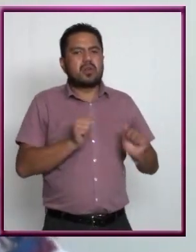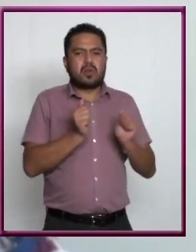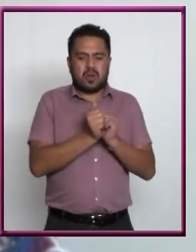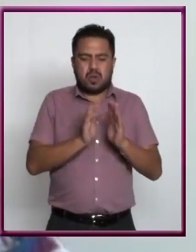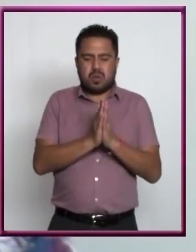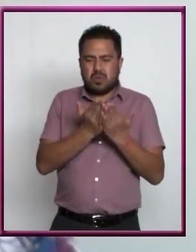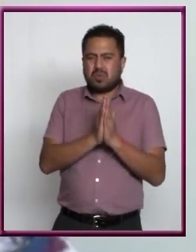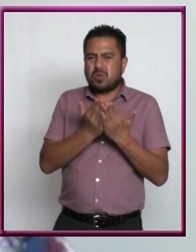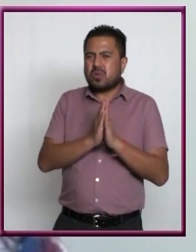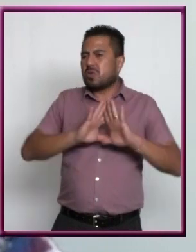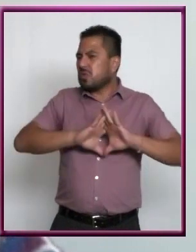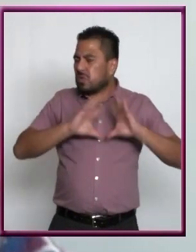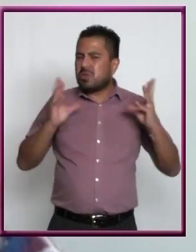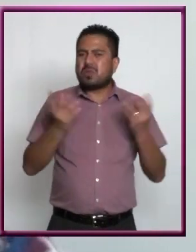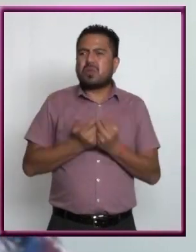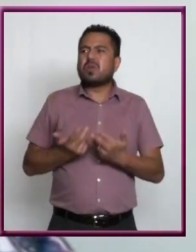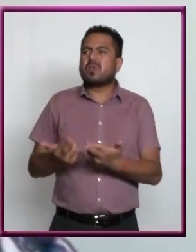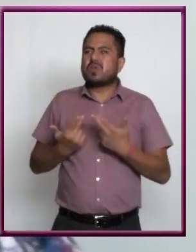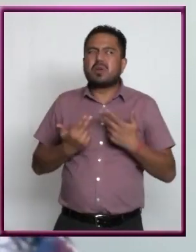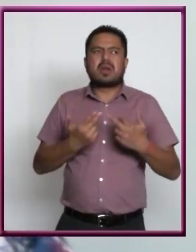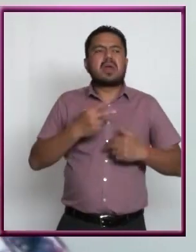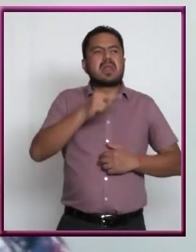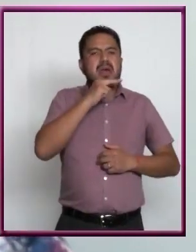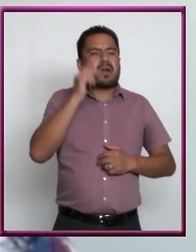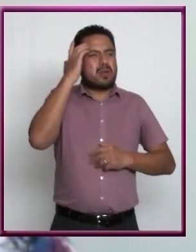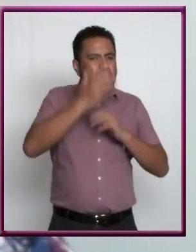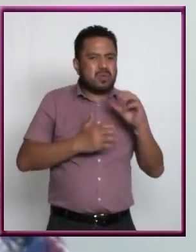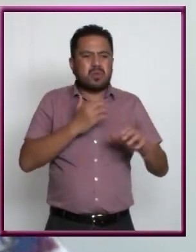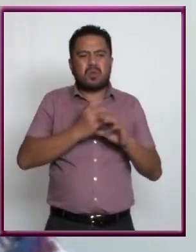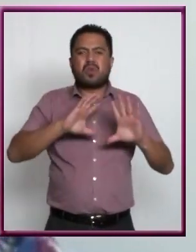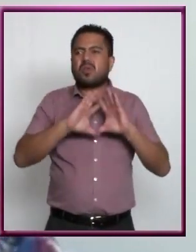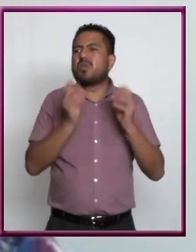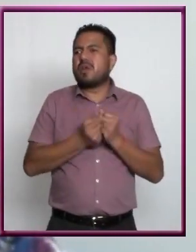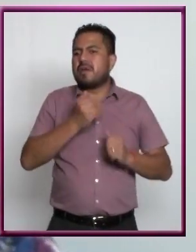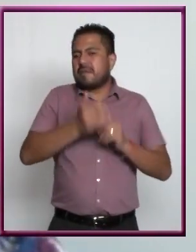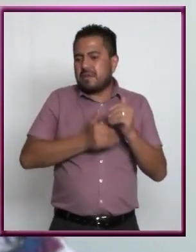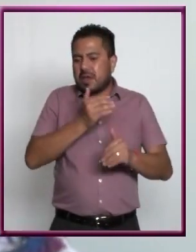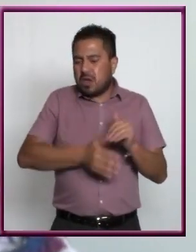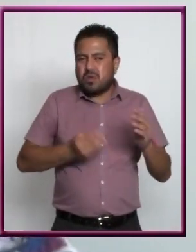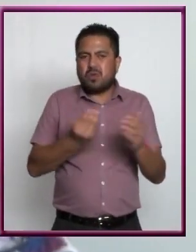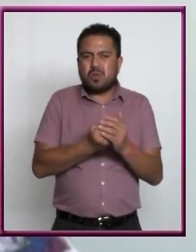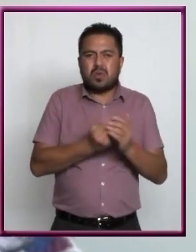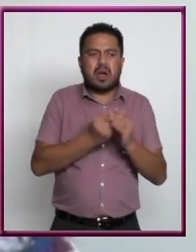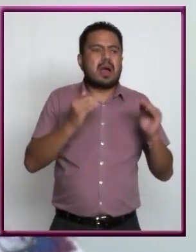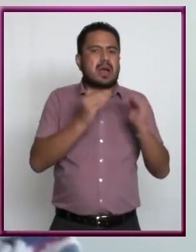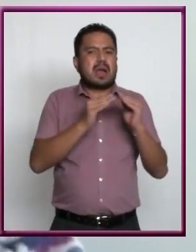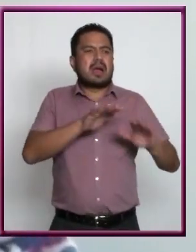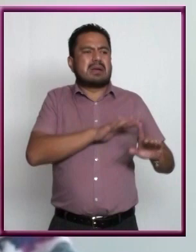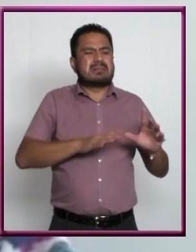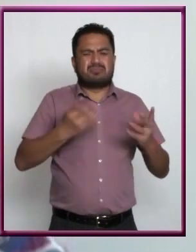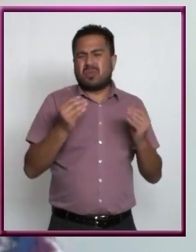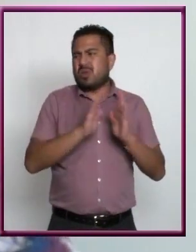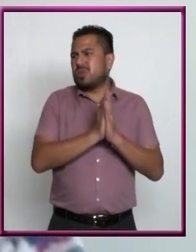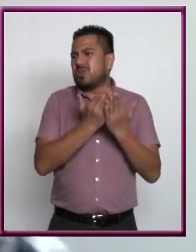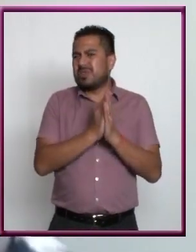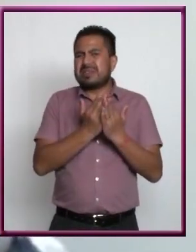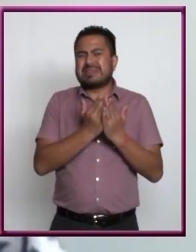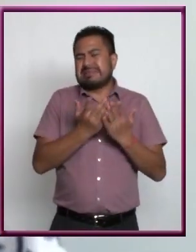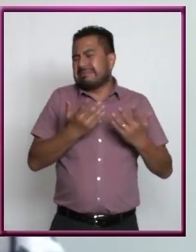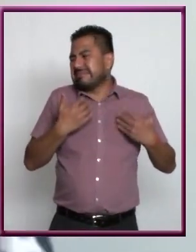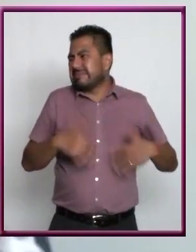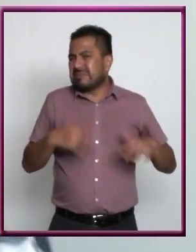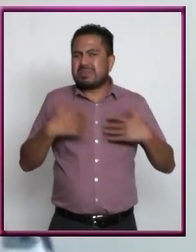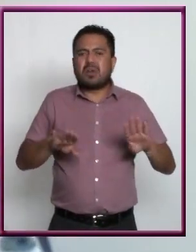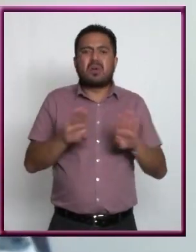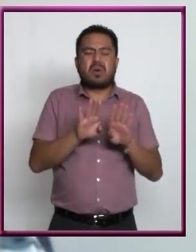libros, y siempre había libros en los regalos de Navidad, de cumpleaños, de final de curso. En casa de mis padres hay un montón de libros, ellos leen,